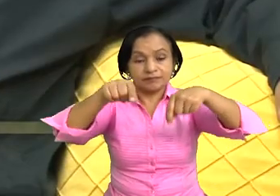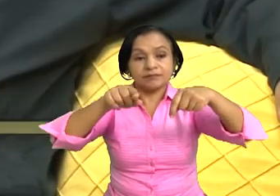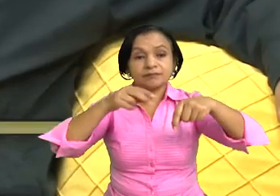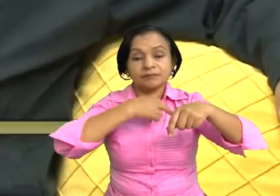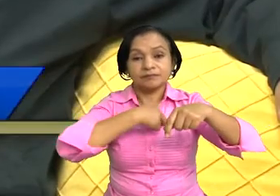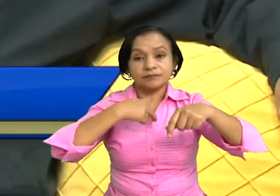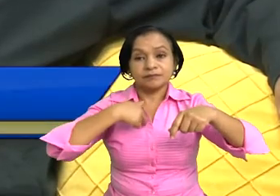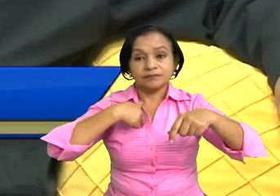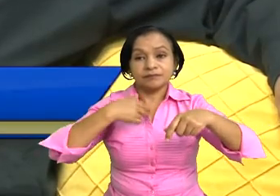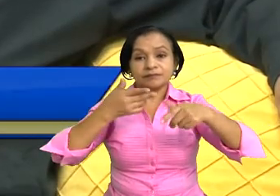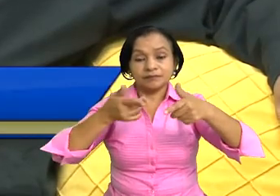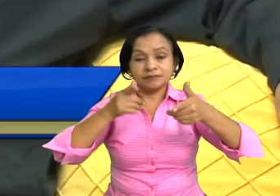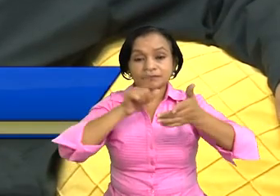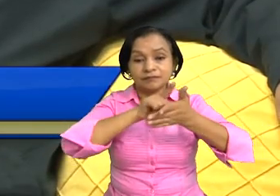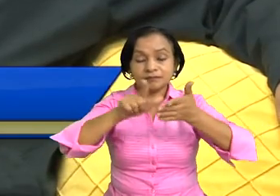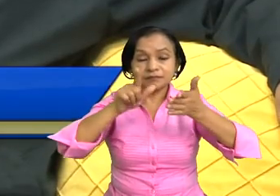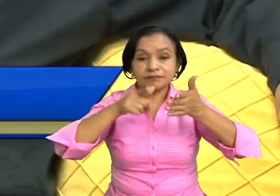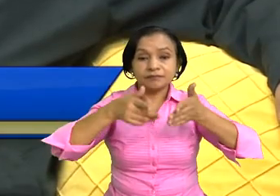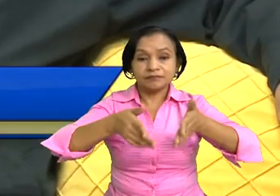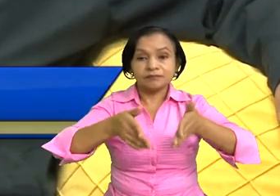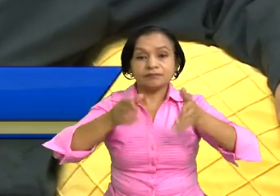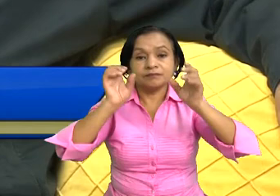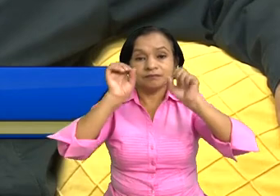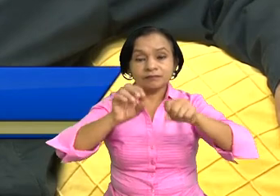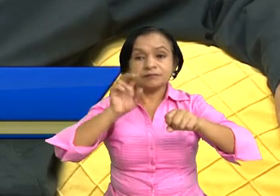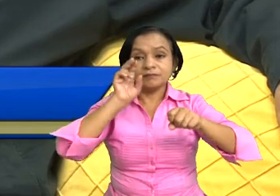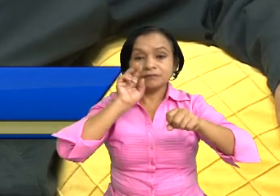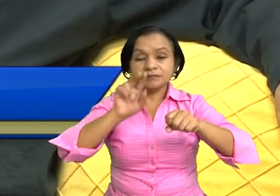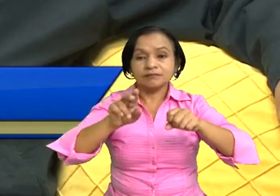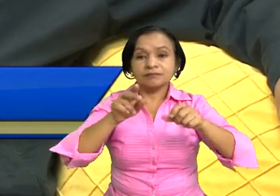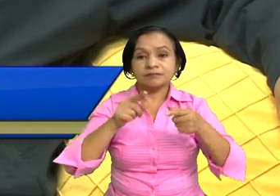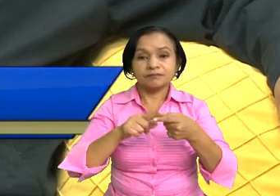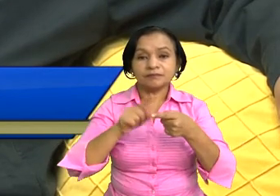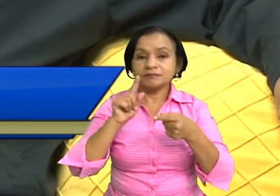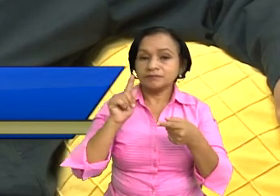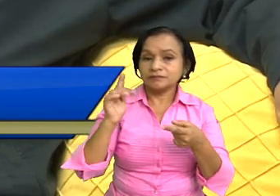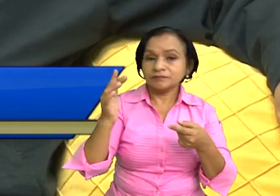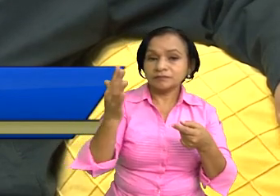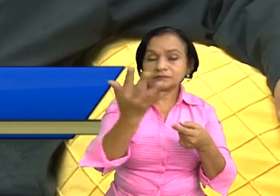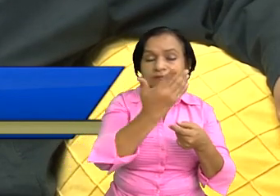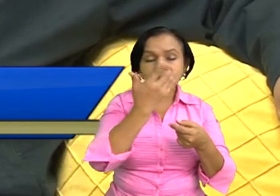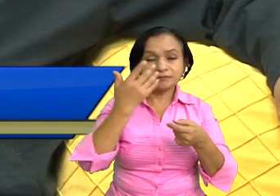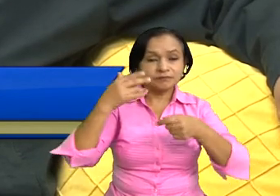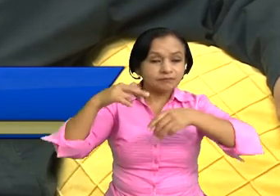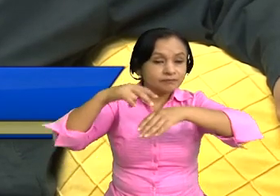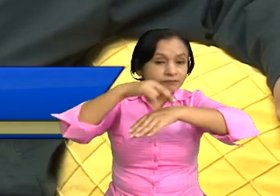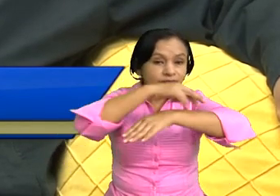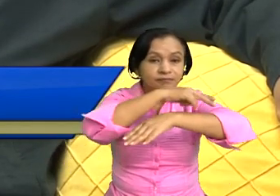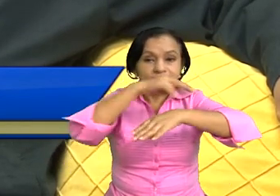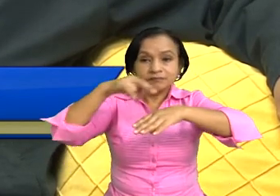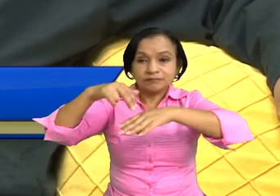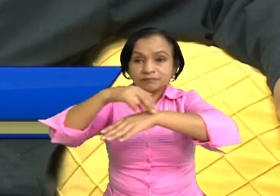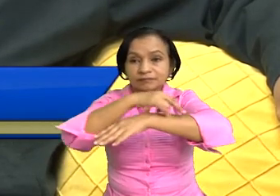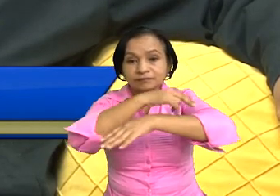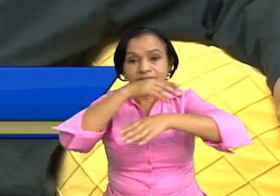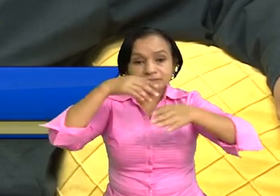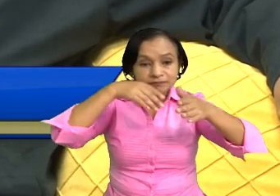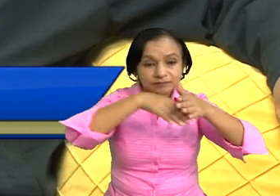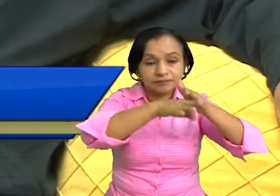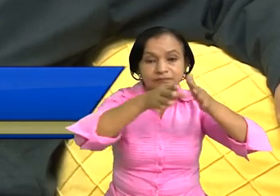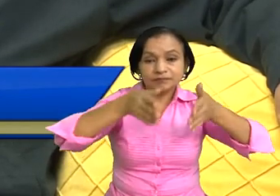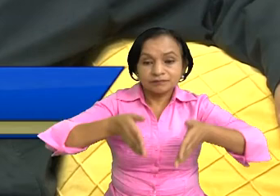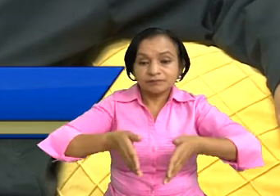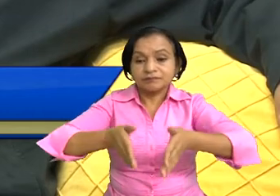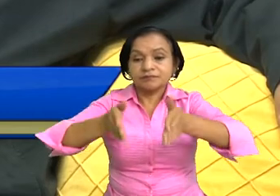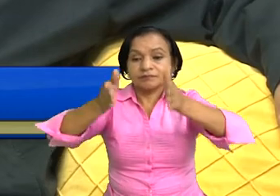nosotros de mantenimiento vial en nuestro plan verano. Todos los caminos de acceso y las carreteras